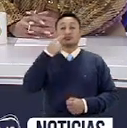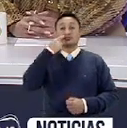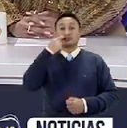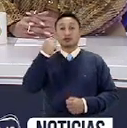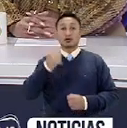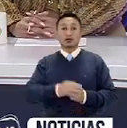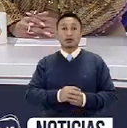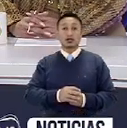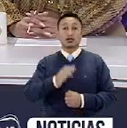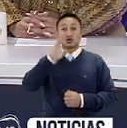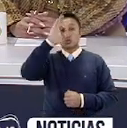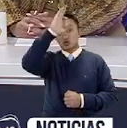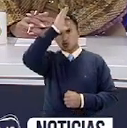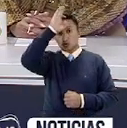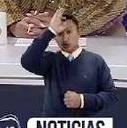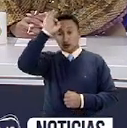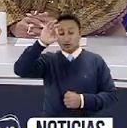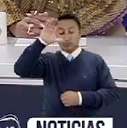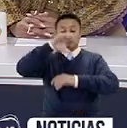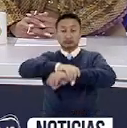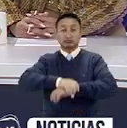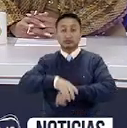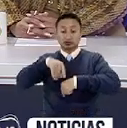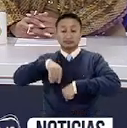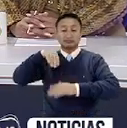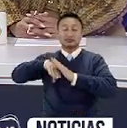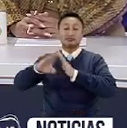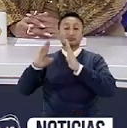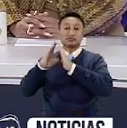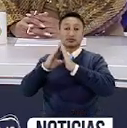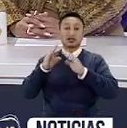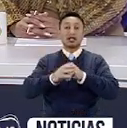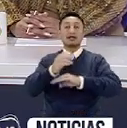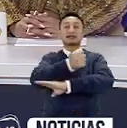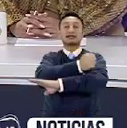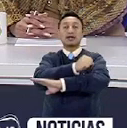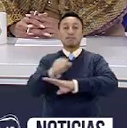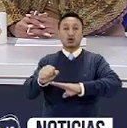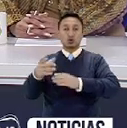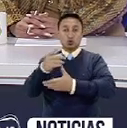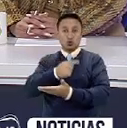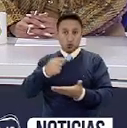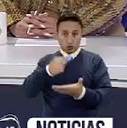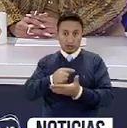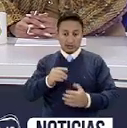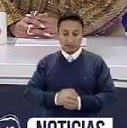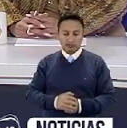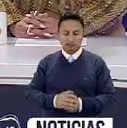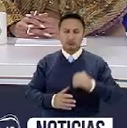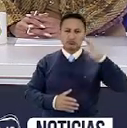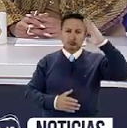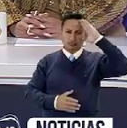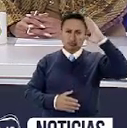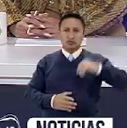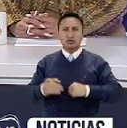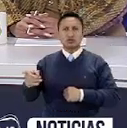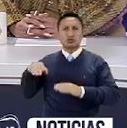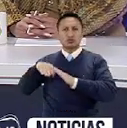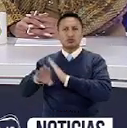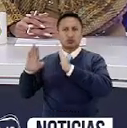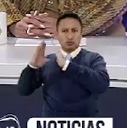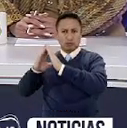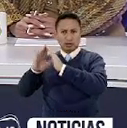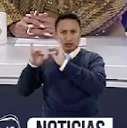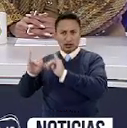Nacionalidad turca fueron detenidos en una urbanización de San Borondón en la provincia del Guayas. La Policía Nacional allanó la casa donde